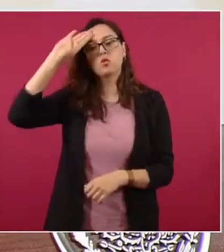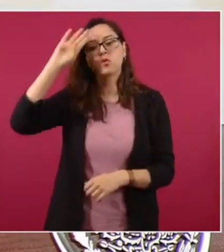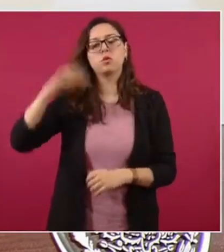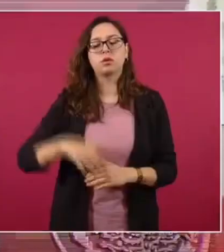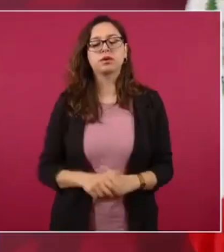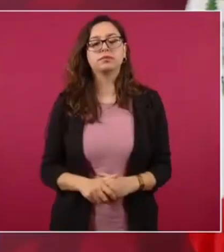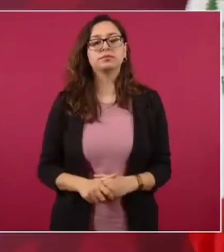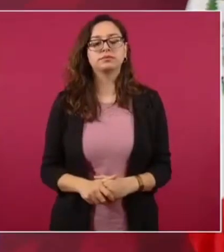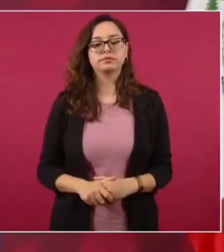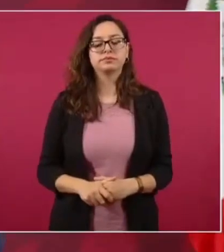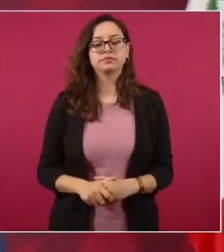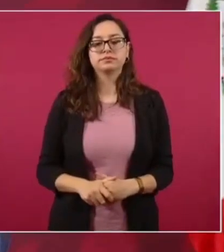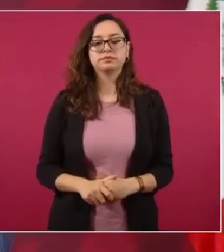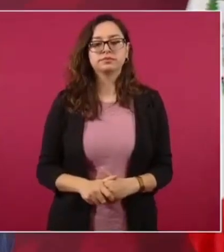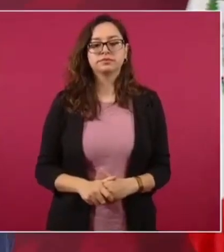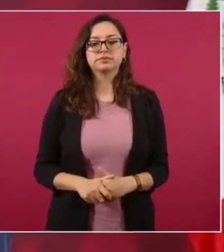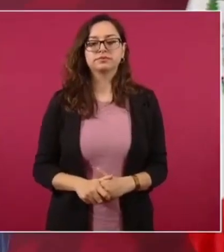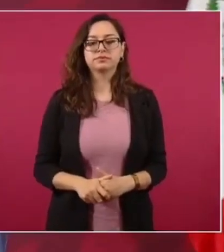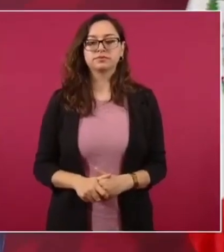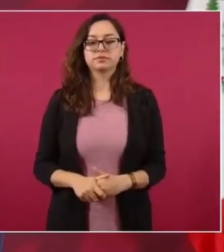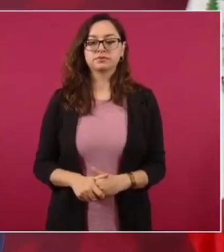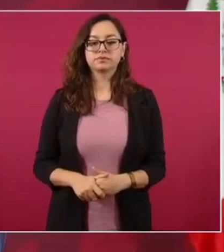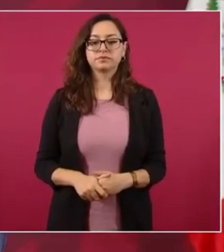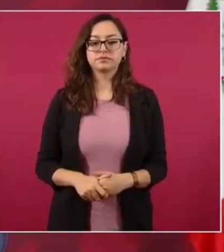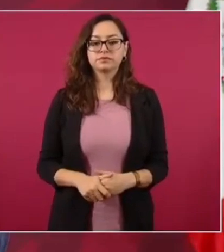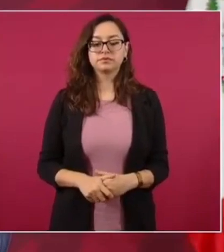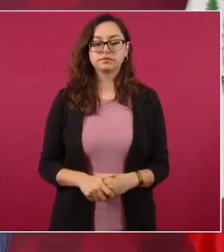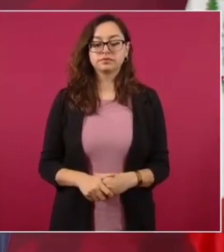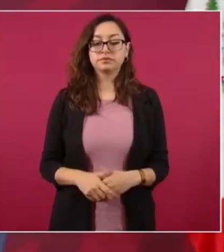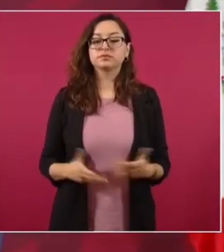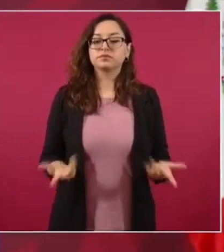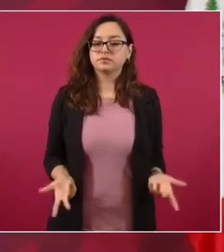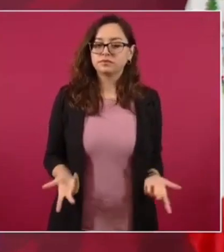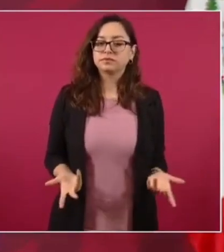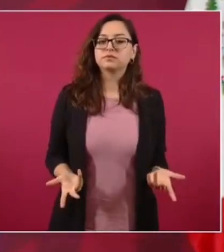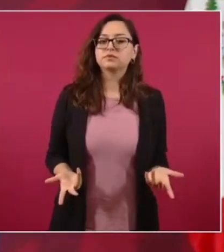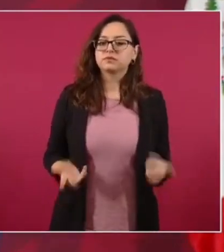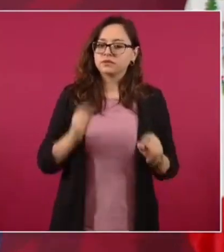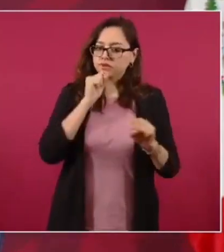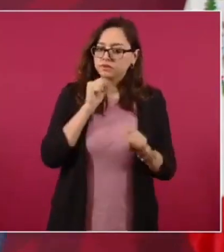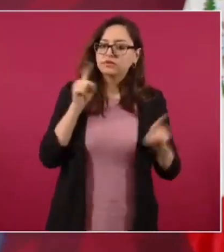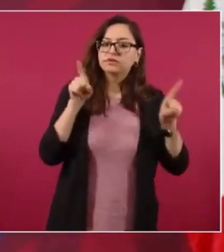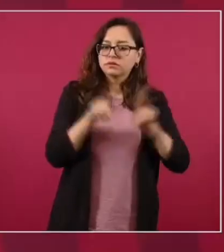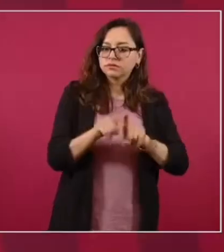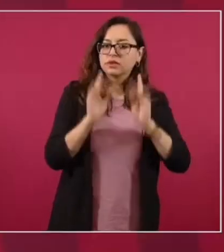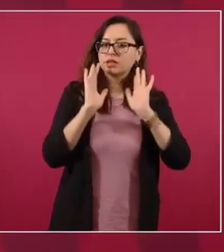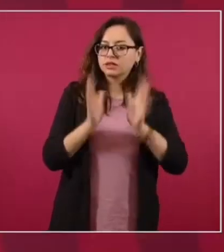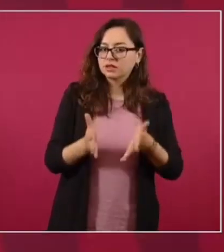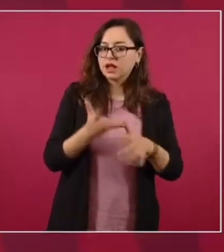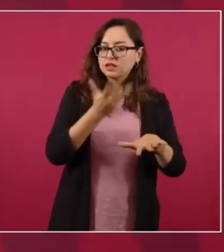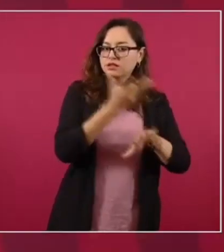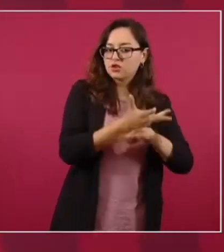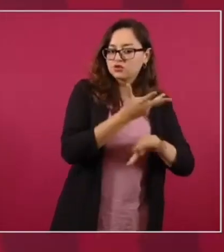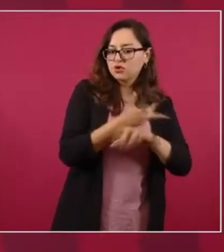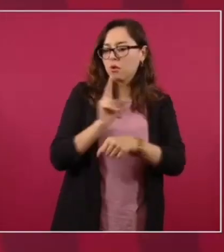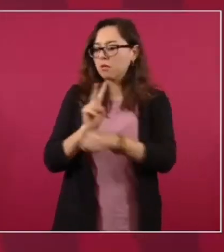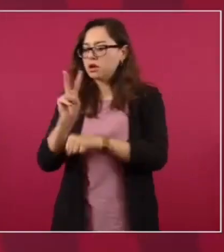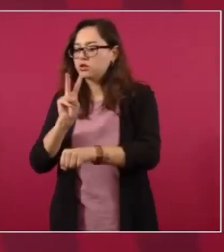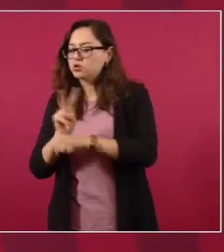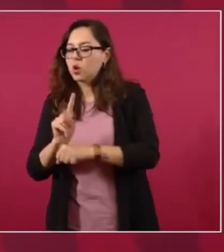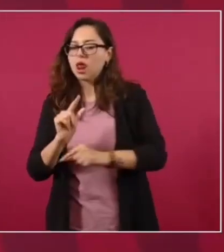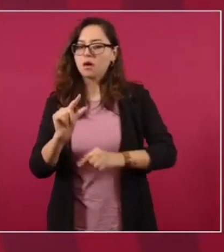como lo está habiendo poco a poco con Venezuela, y el cambio